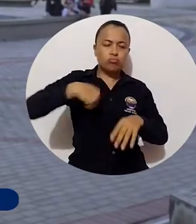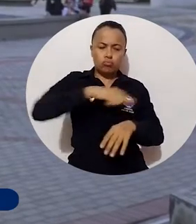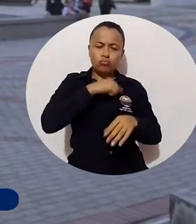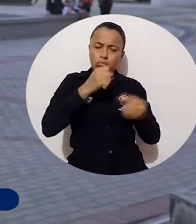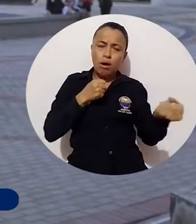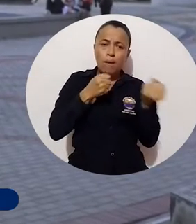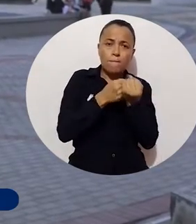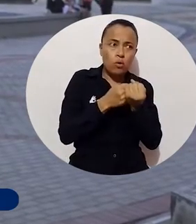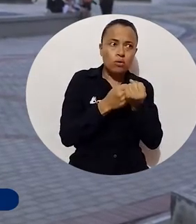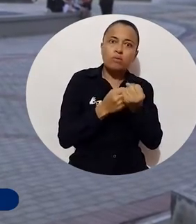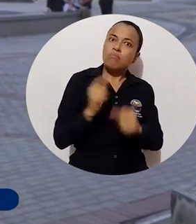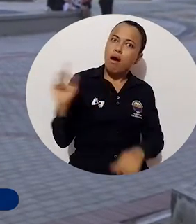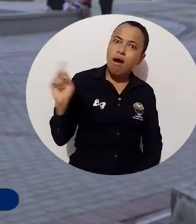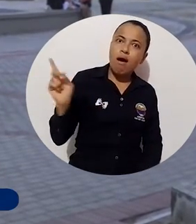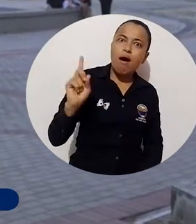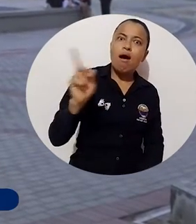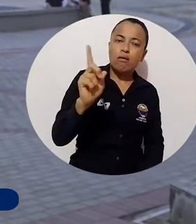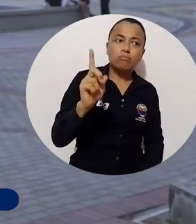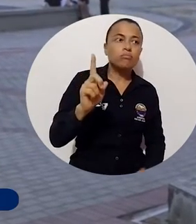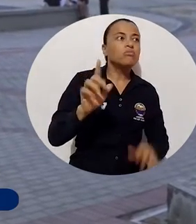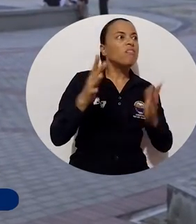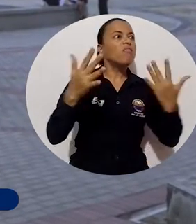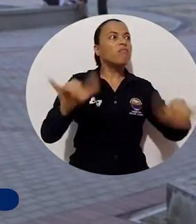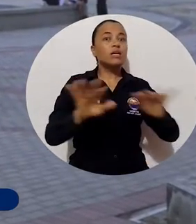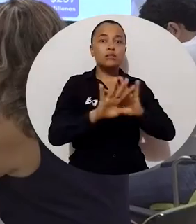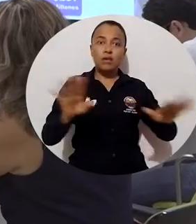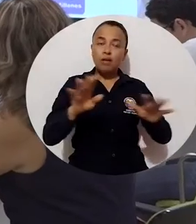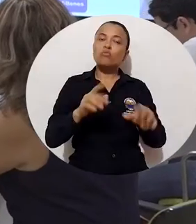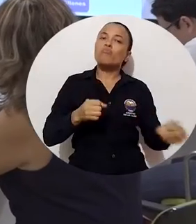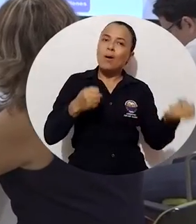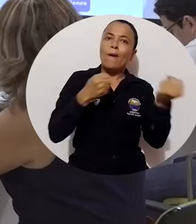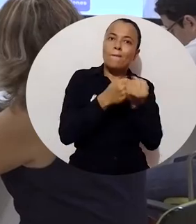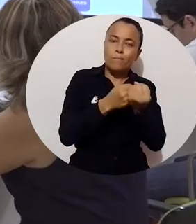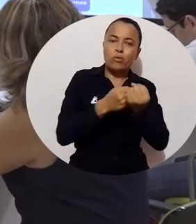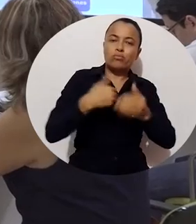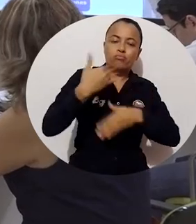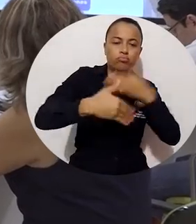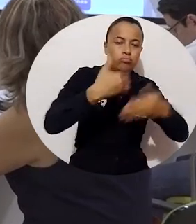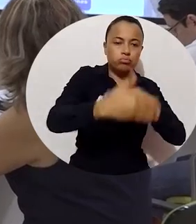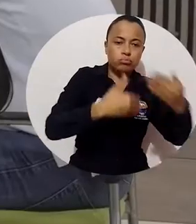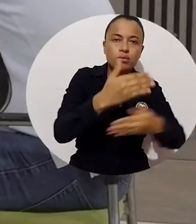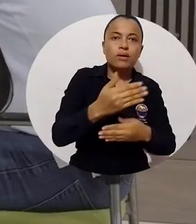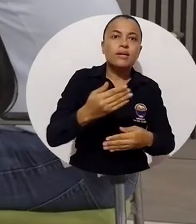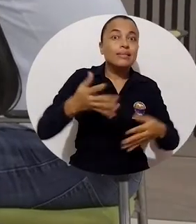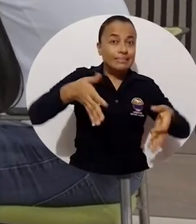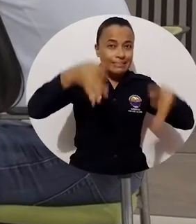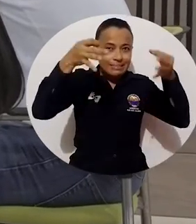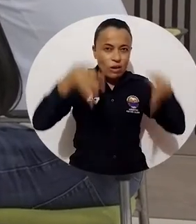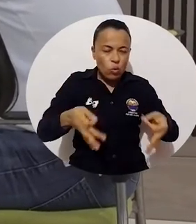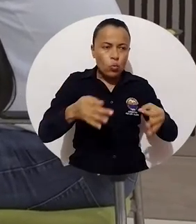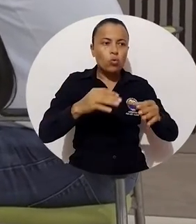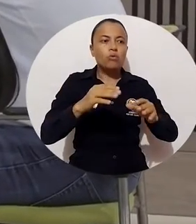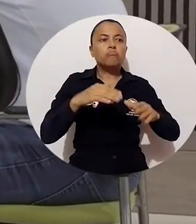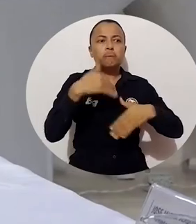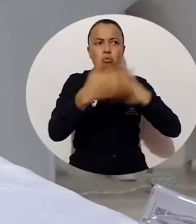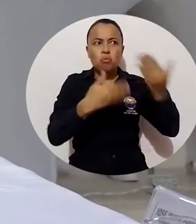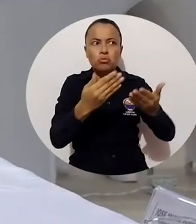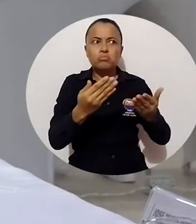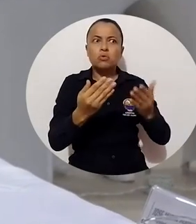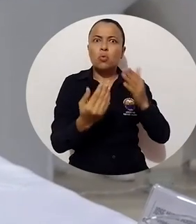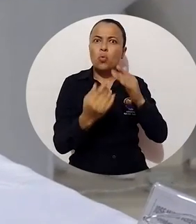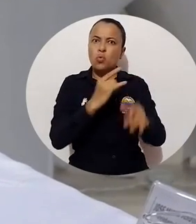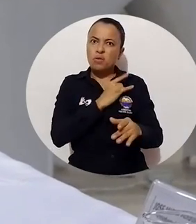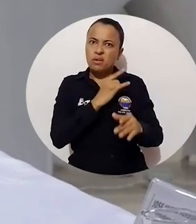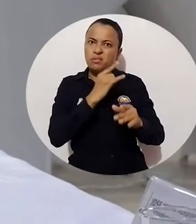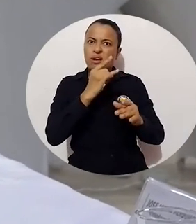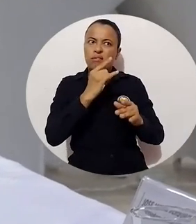varios años, yo creo que todavía no hemos terminado de cerrar el ciclo y estamos seguros que nuevas cosas